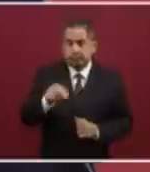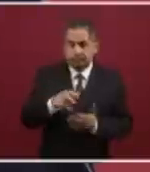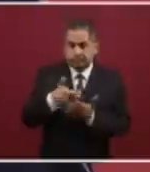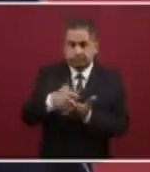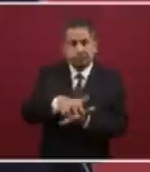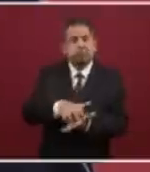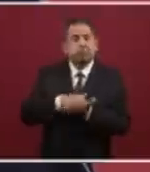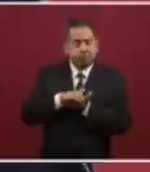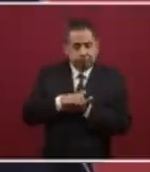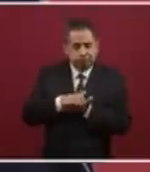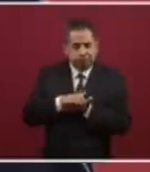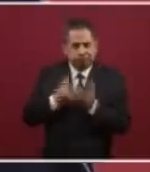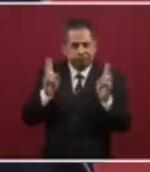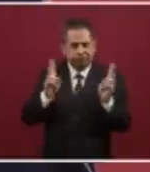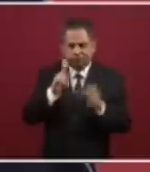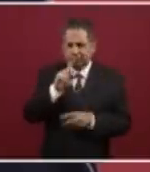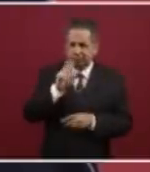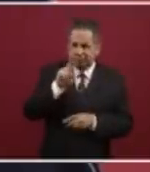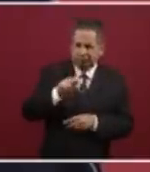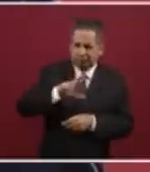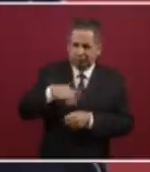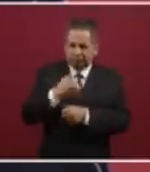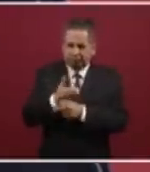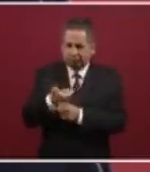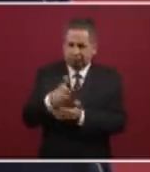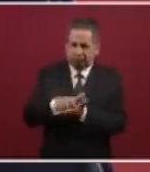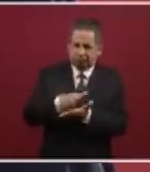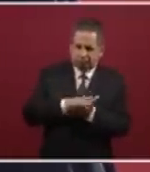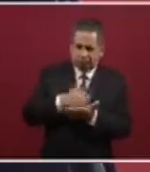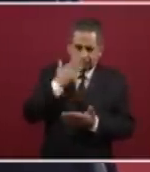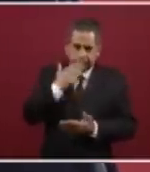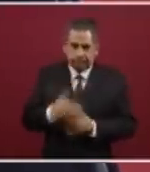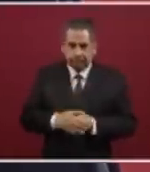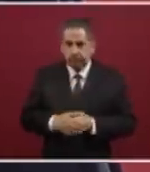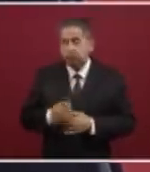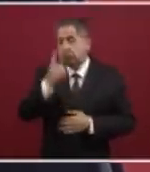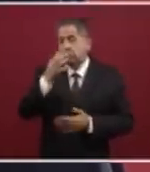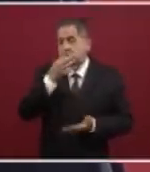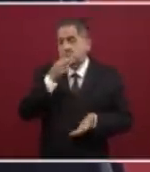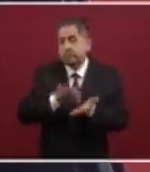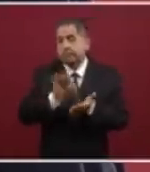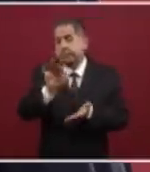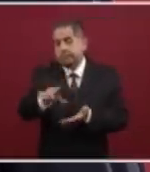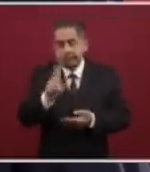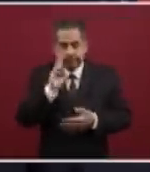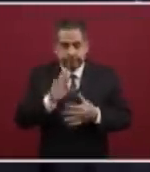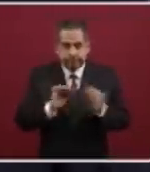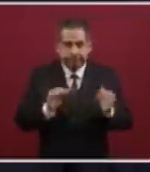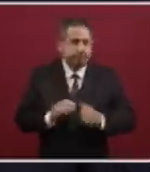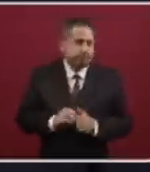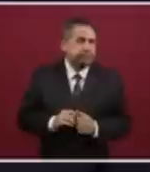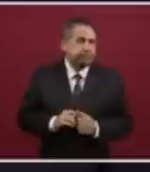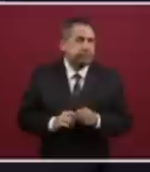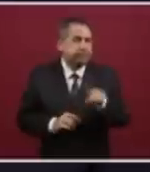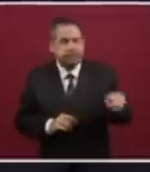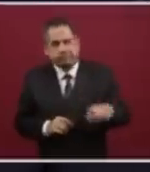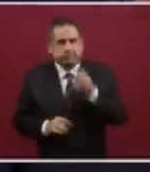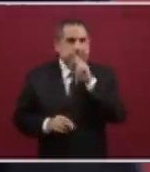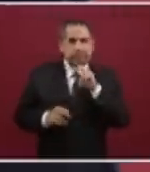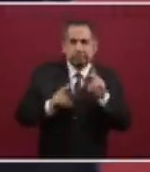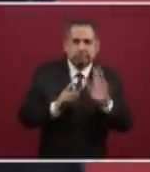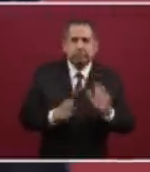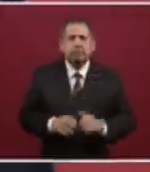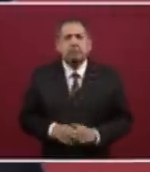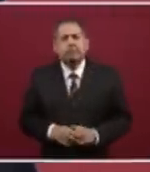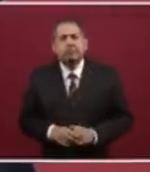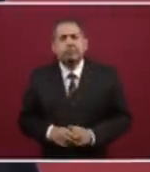con el que se busca dar cumplimiento al compromiso de México adquirido con Estados Unidos. Aseguró que ello se debe a que no hay